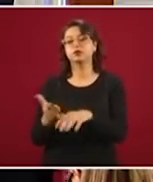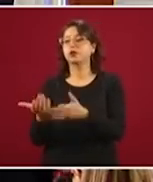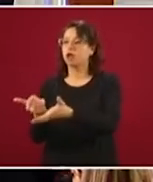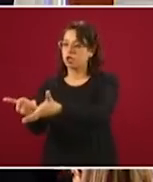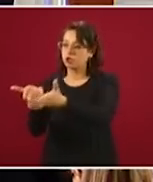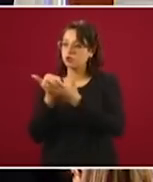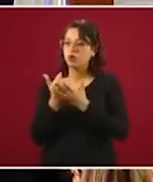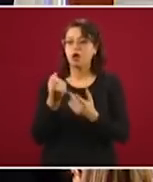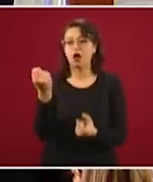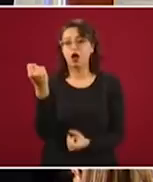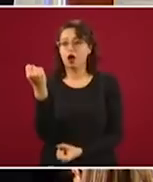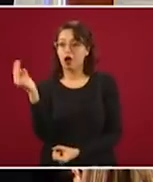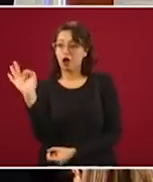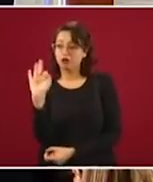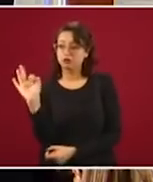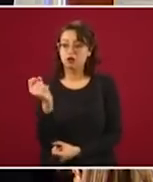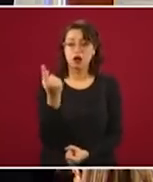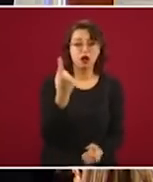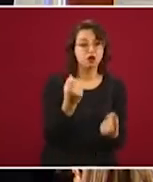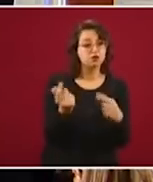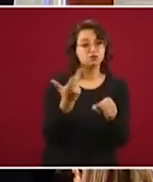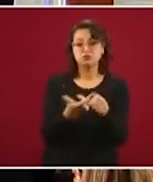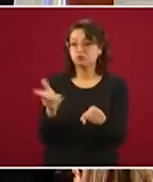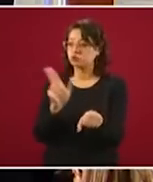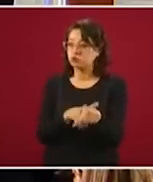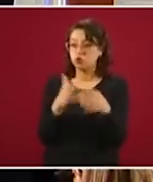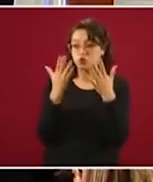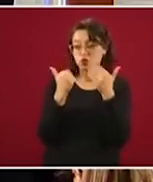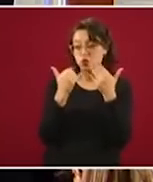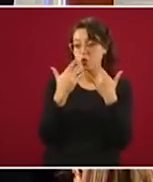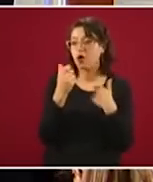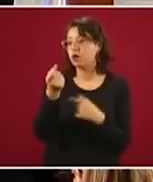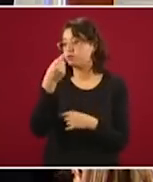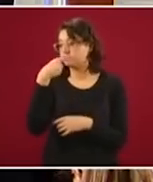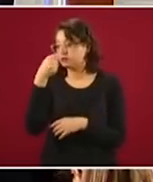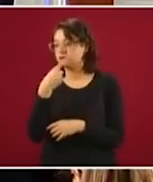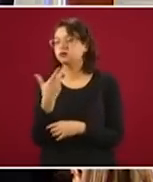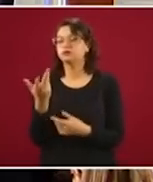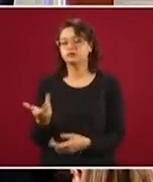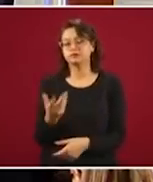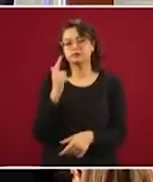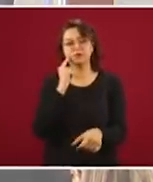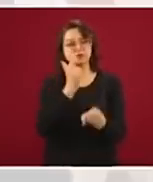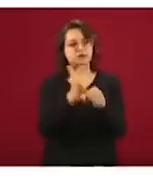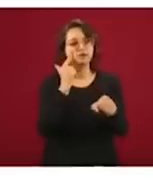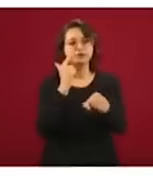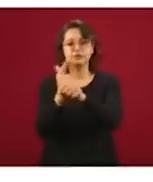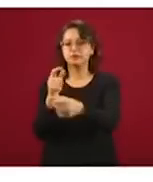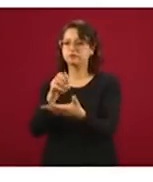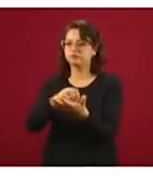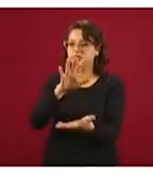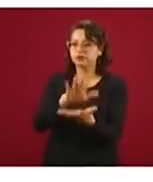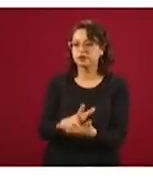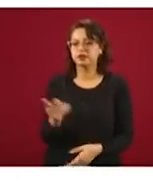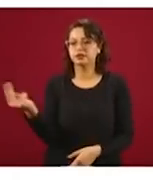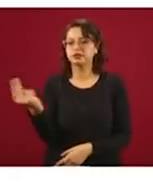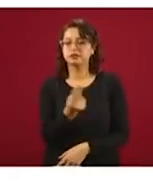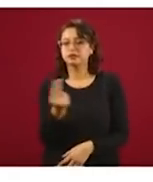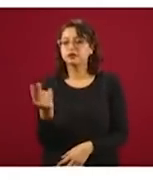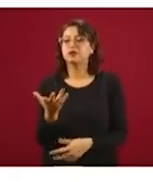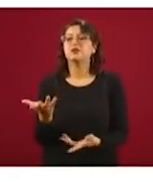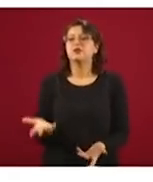dónde esto no ocurra. Y lo decimos una y otra vez porque queremos saberlo en el momento